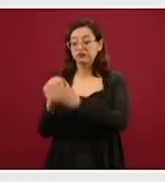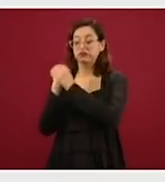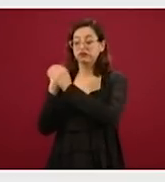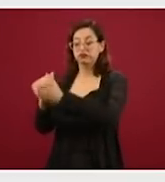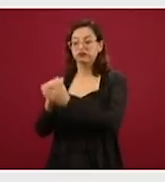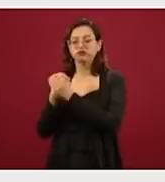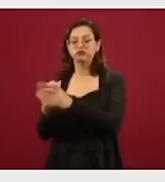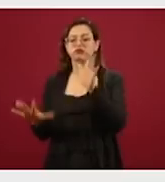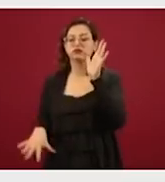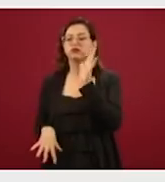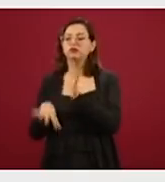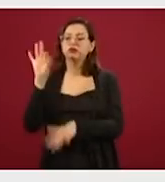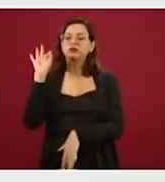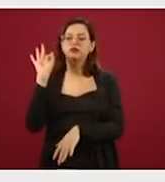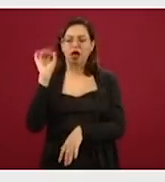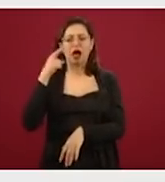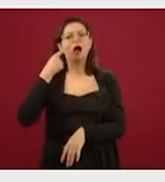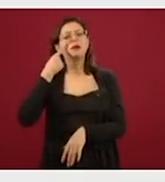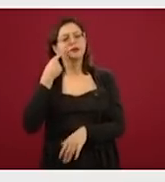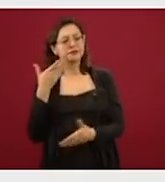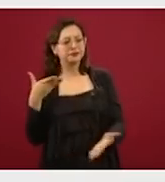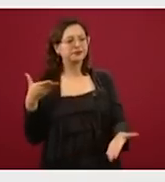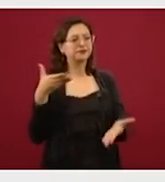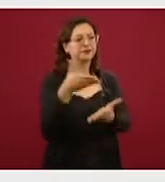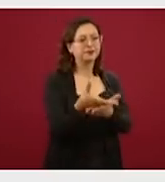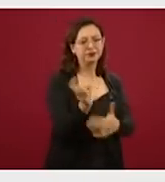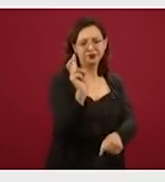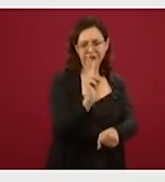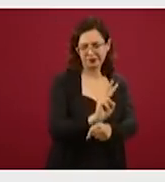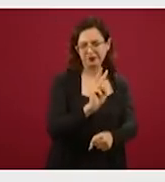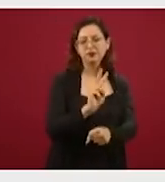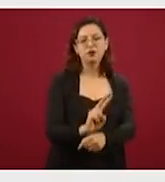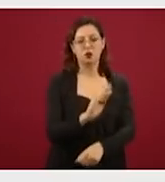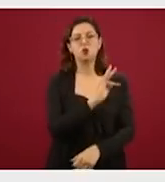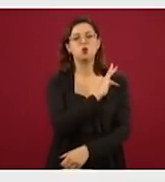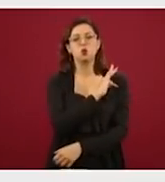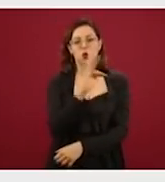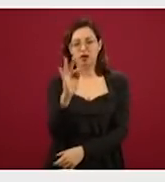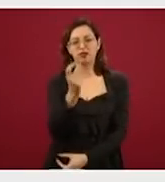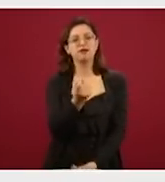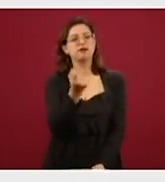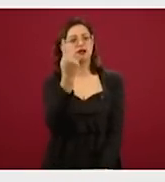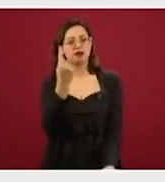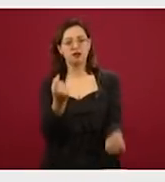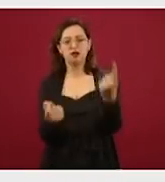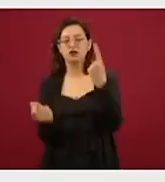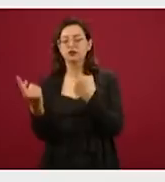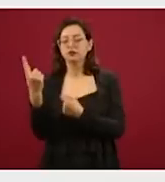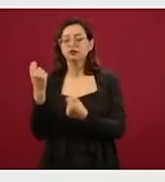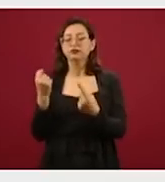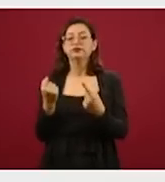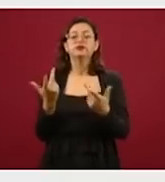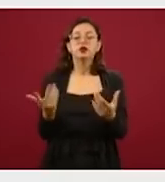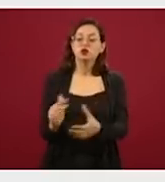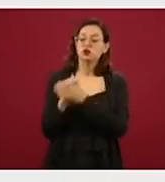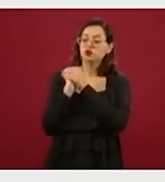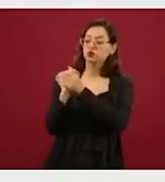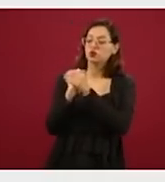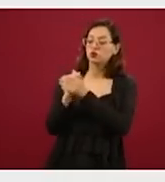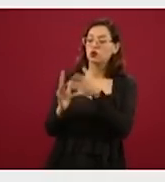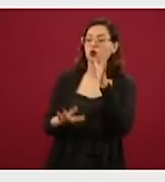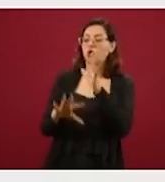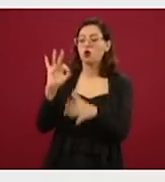practiquen las inspecciones. El desarrollo de este tipo de procedimientos de cómo se van a dar los sorteos se